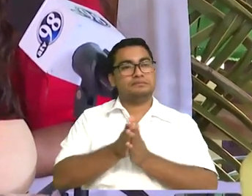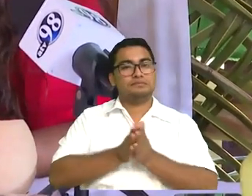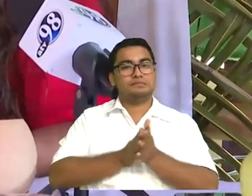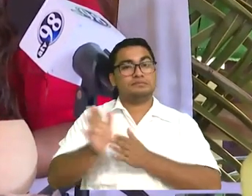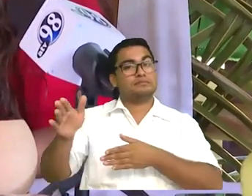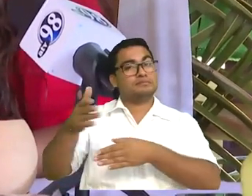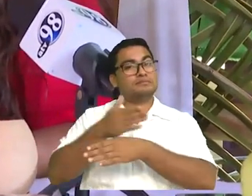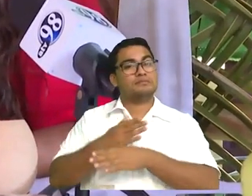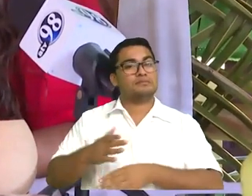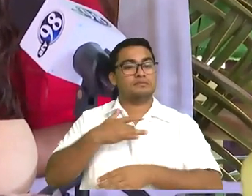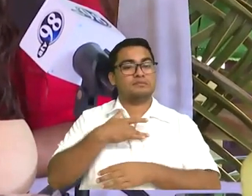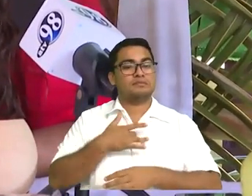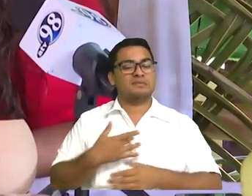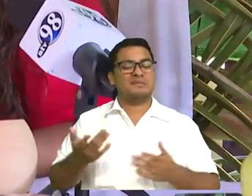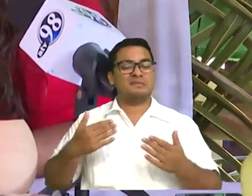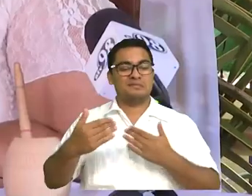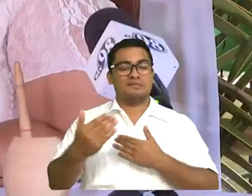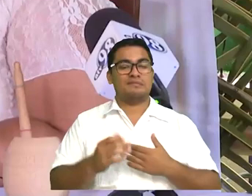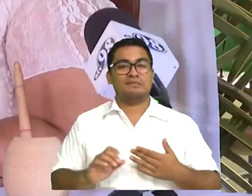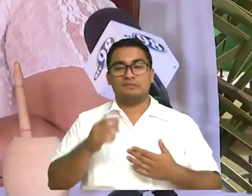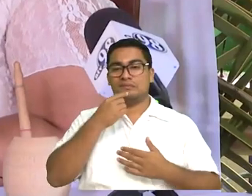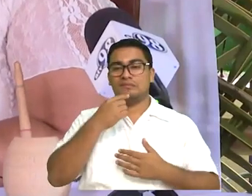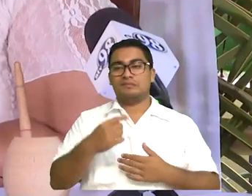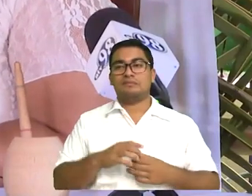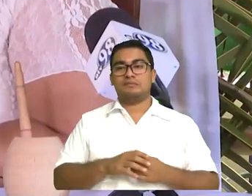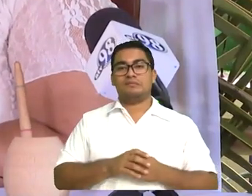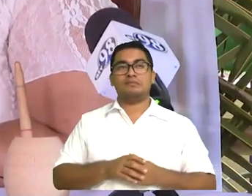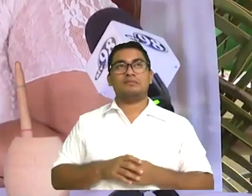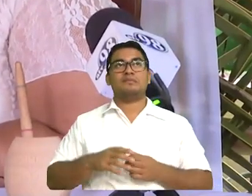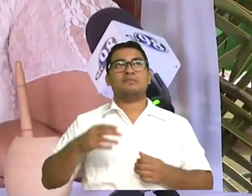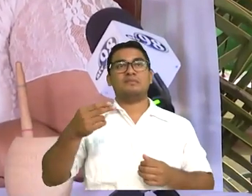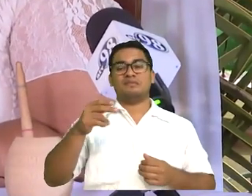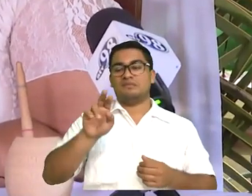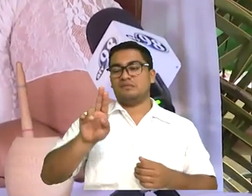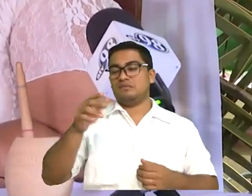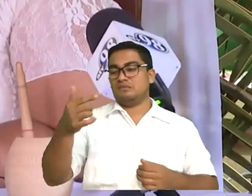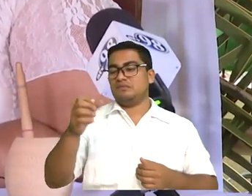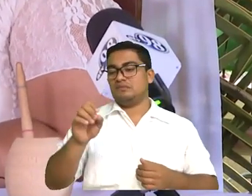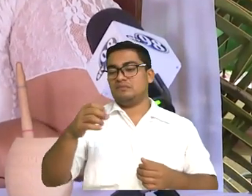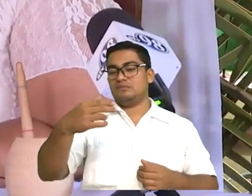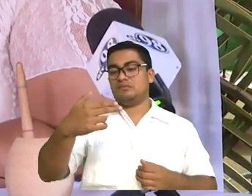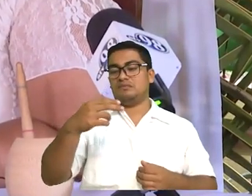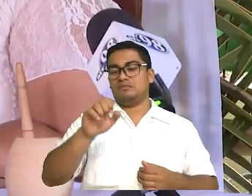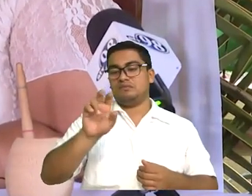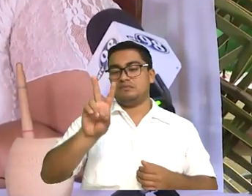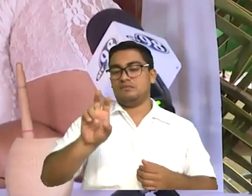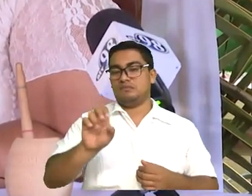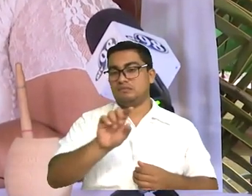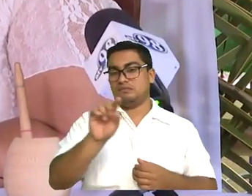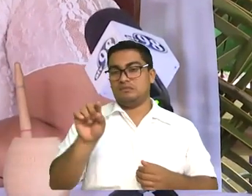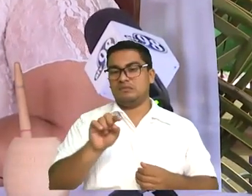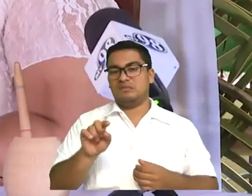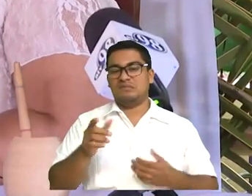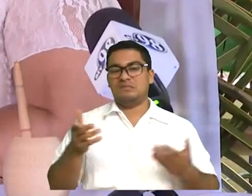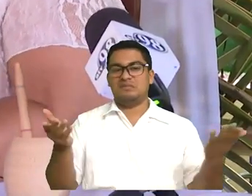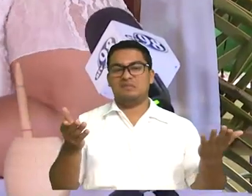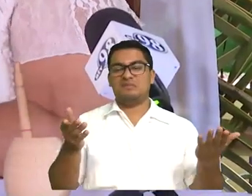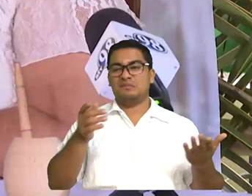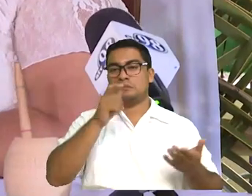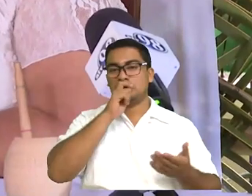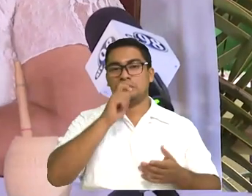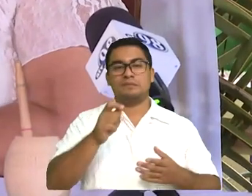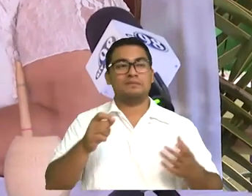esos productos que necesita para esta temporada. En el Tiangue Hugo Chávez aprovechando la Semana